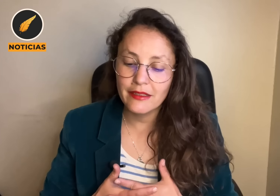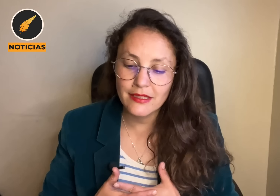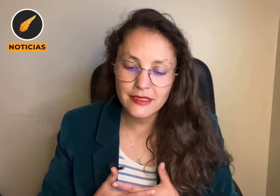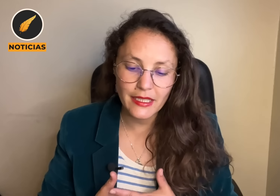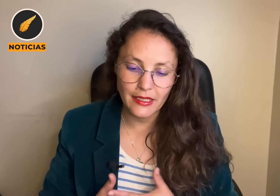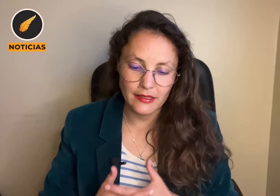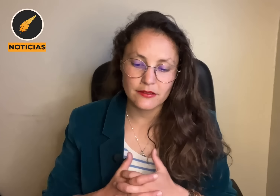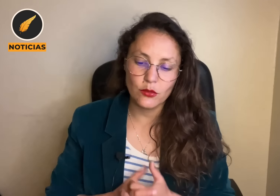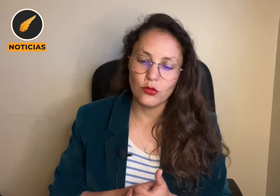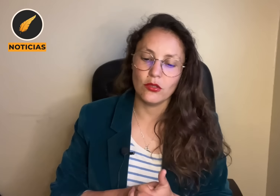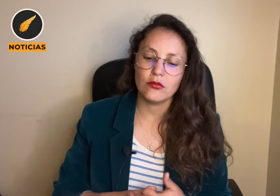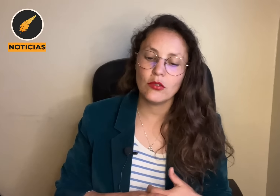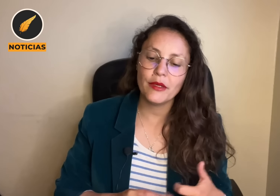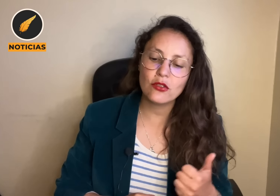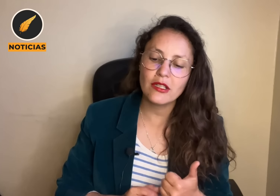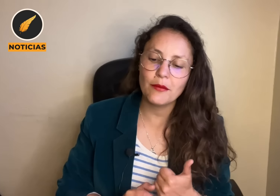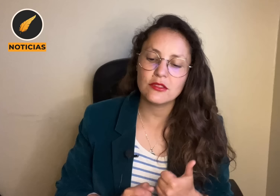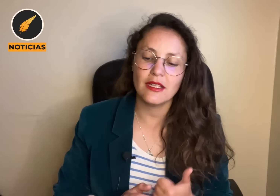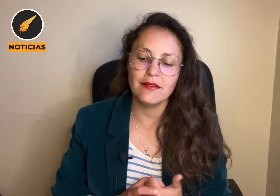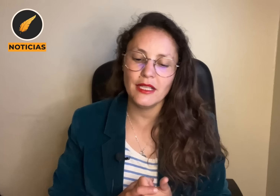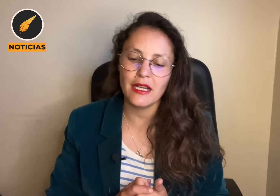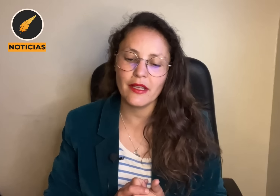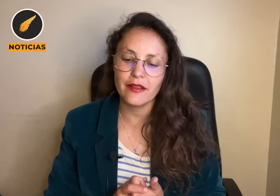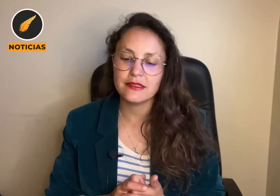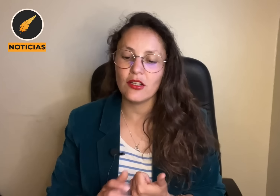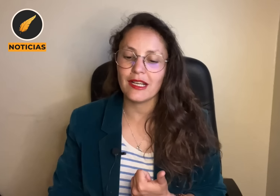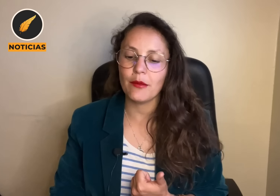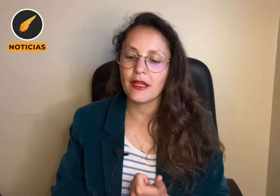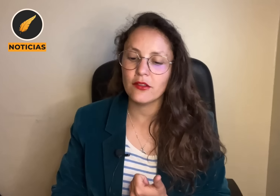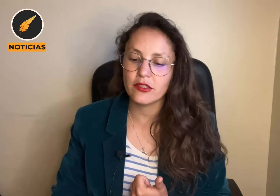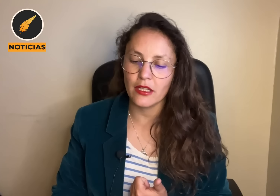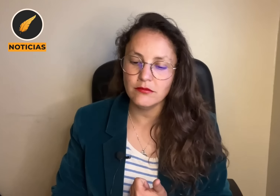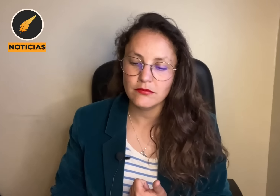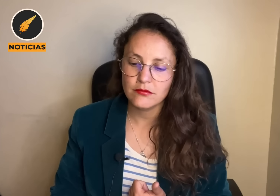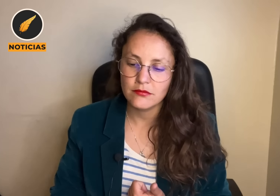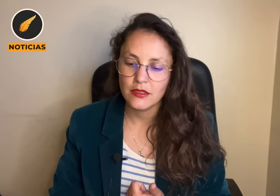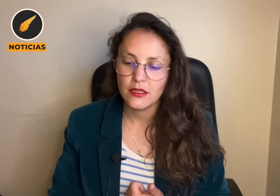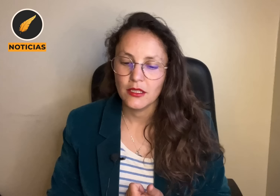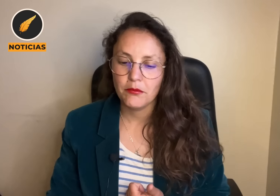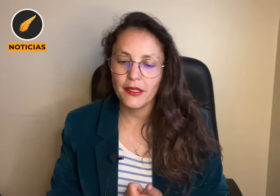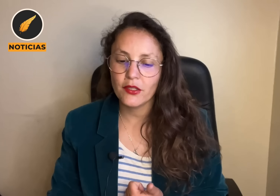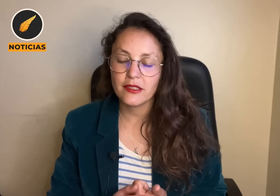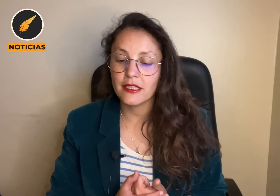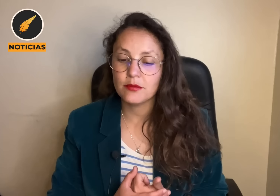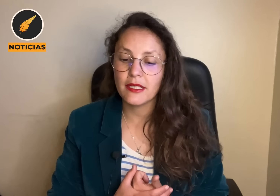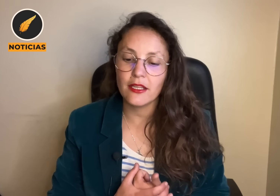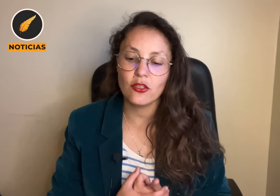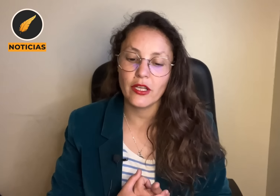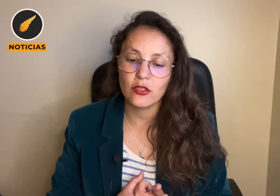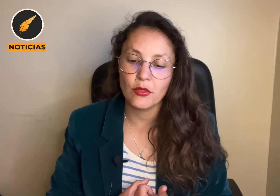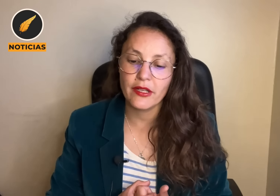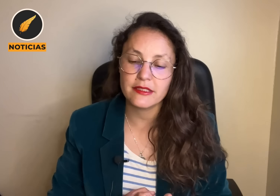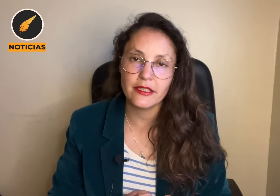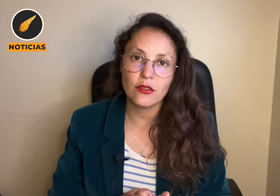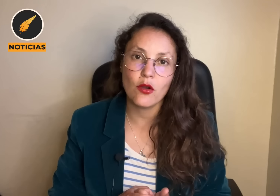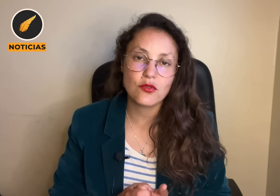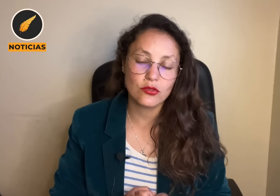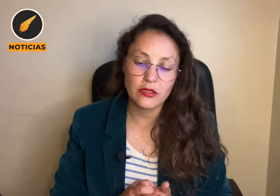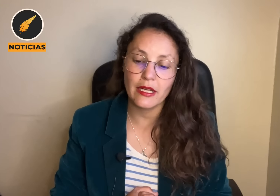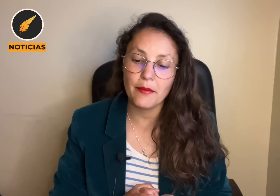más relevante es, uno, comentó que Monsalve había revisado las cámaras del hotel. Varios están explicando que esto podría